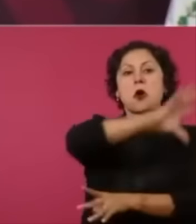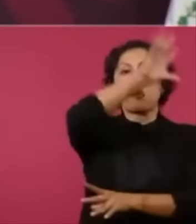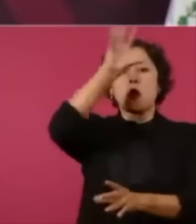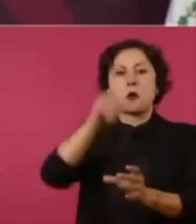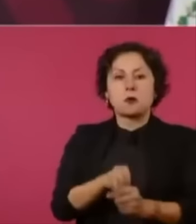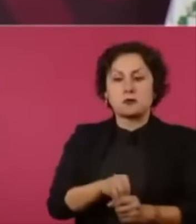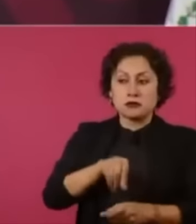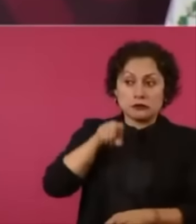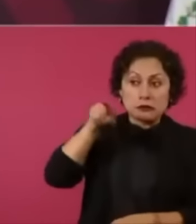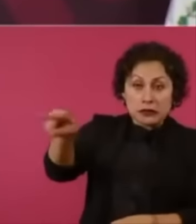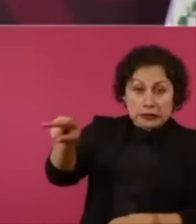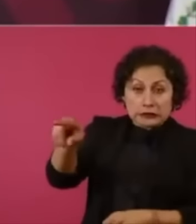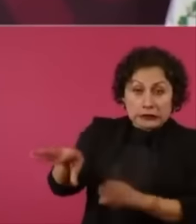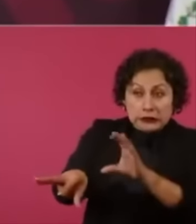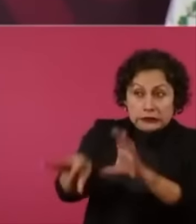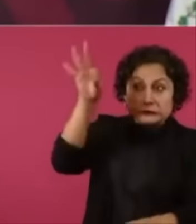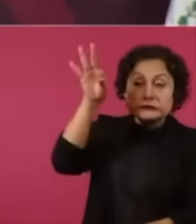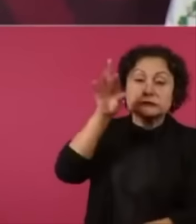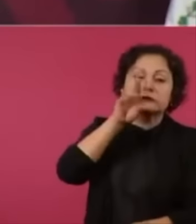No hay nada